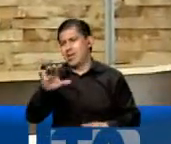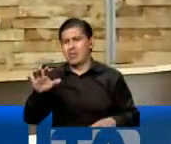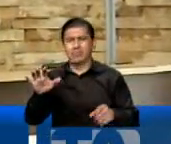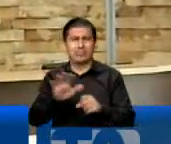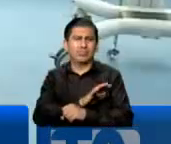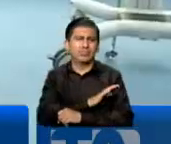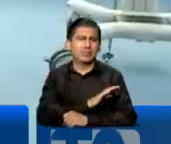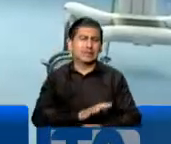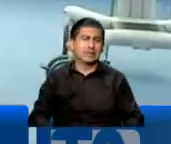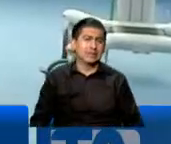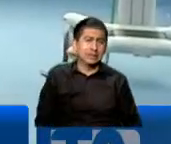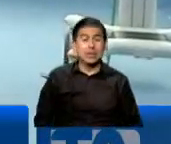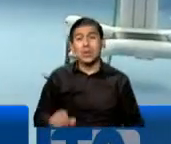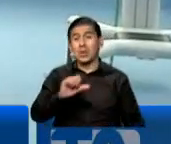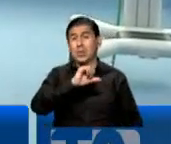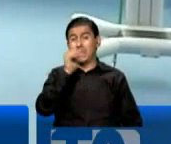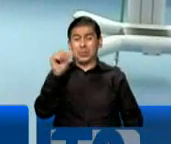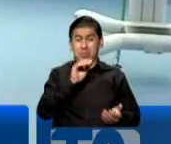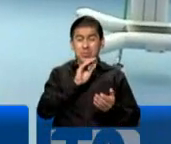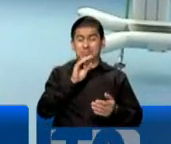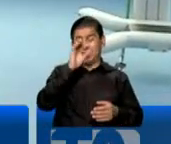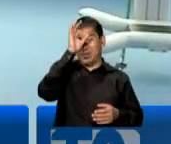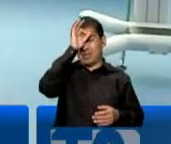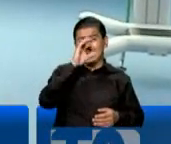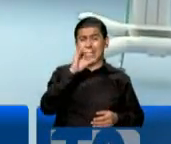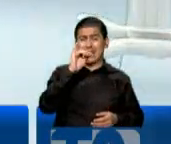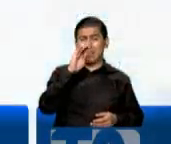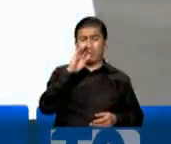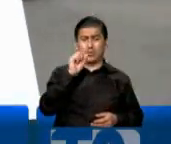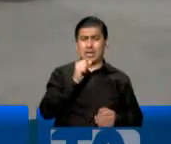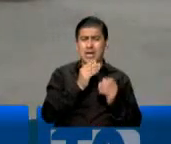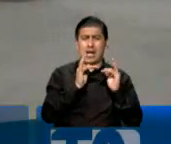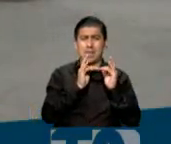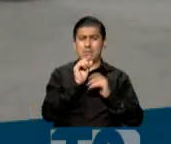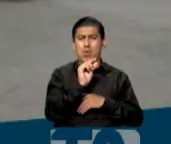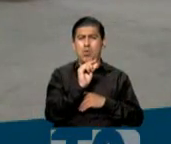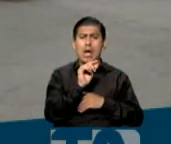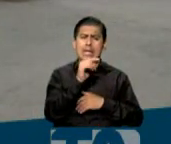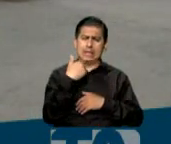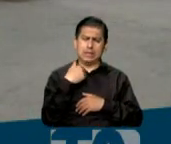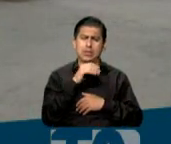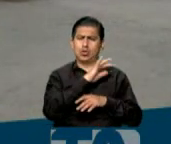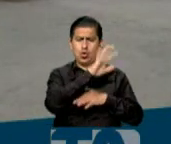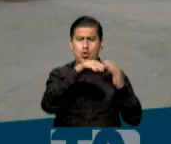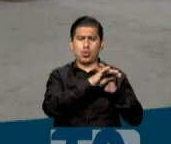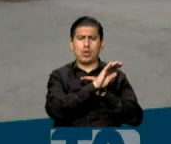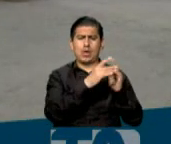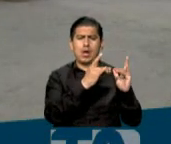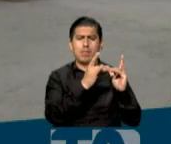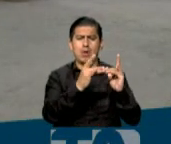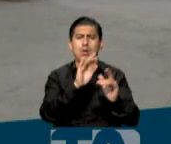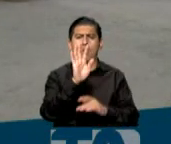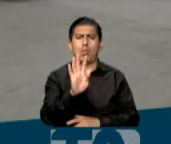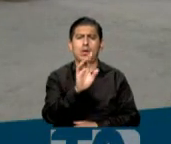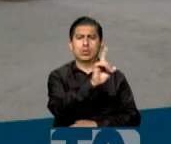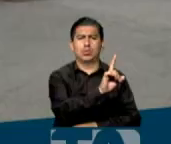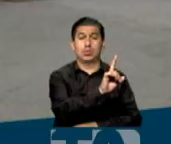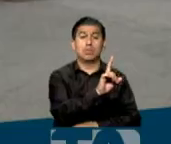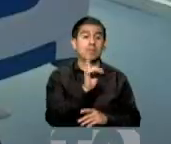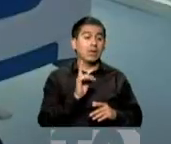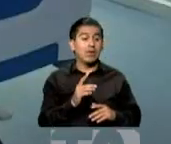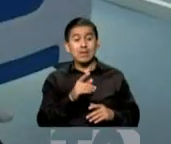de Seguridad Social. En el Hospital Ceibos quedan pocas camas disponibles. De las 41 que hay en la unidad de cuidados intensivos, solo 10